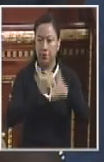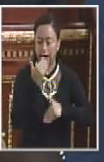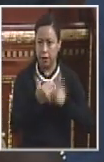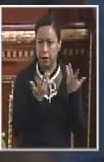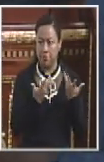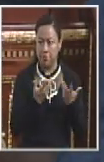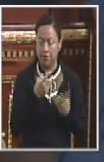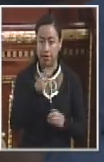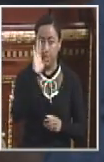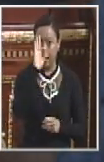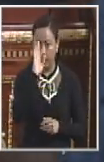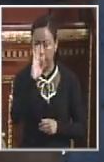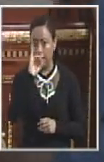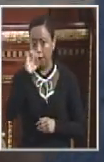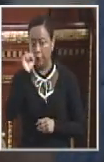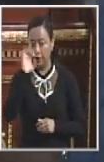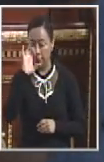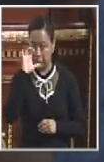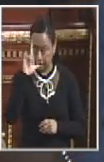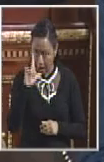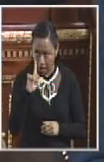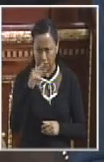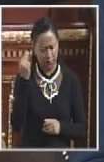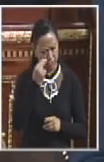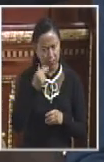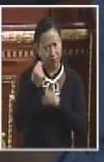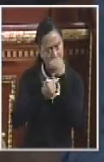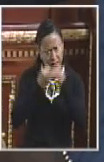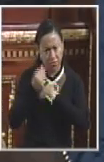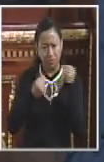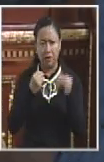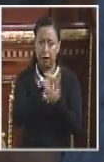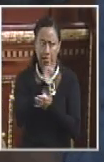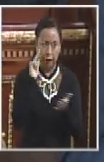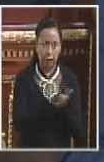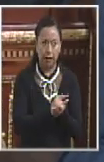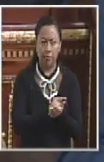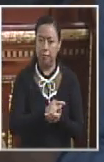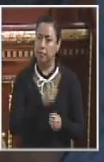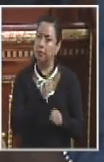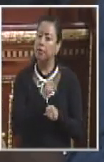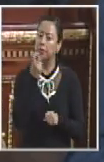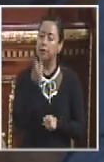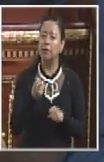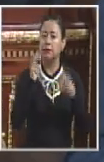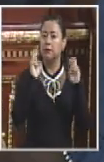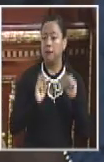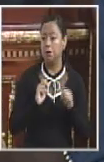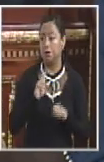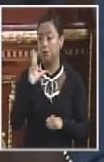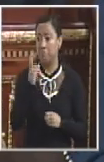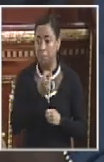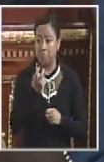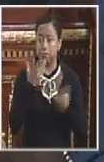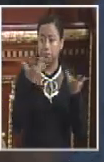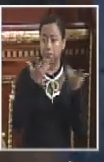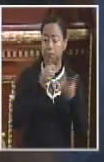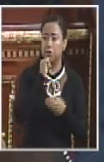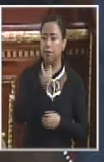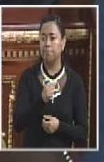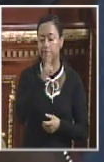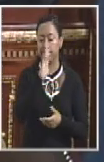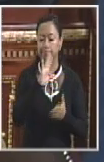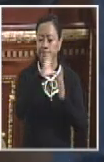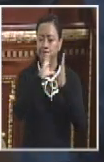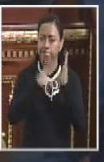fiscal. Tenemos que discutir la legalidad de este tema, porque si no estaríamos violando la Constitución y también la ley y